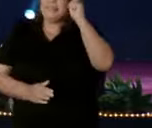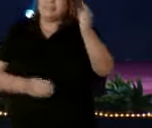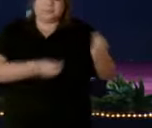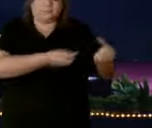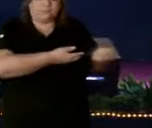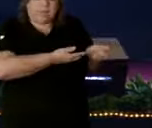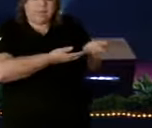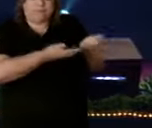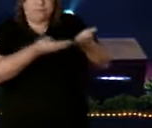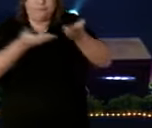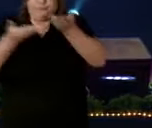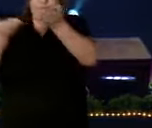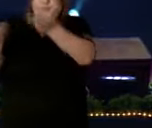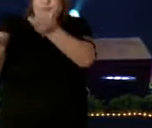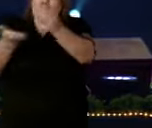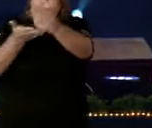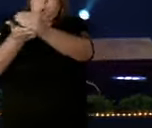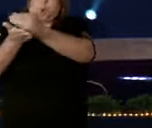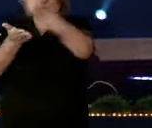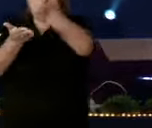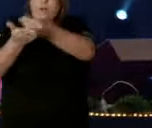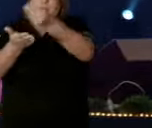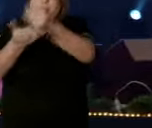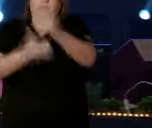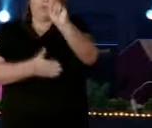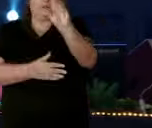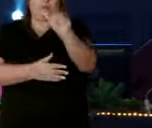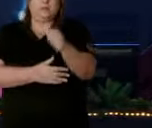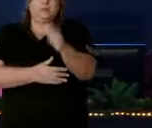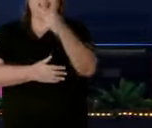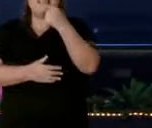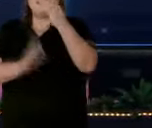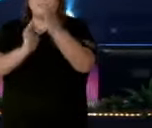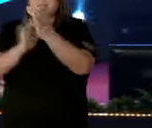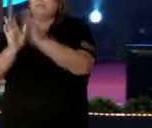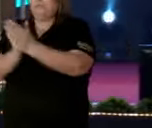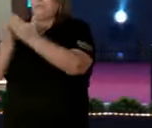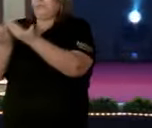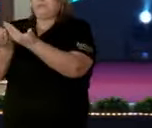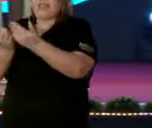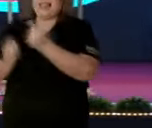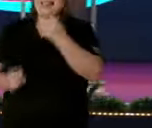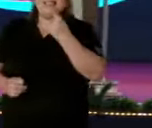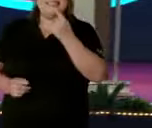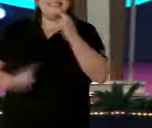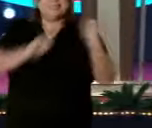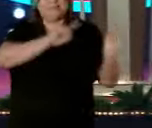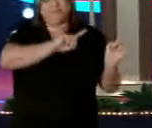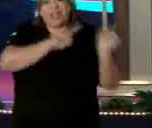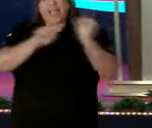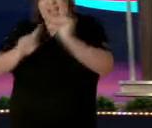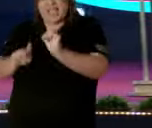Dios le haya prosperado. La Biblia dice traed en acción de movimiento, digan